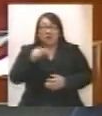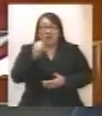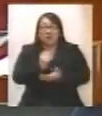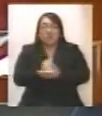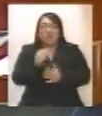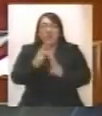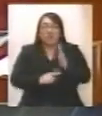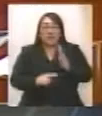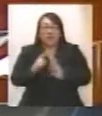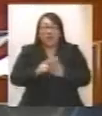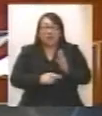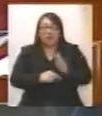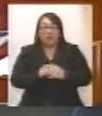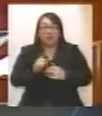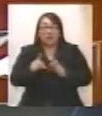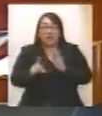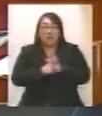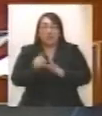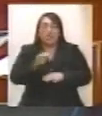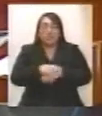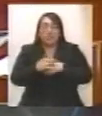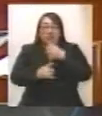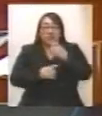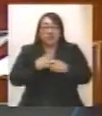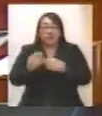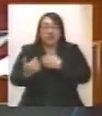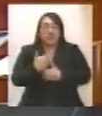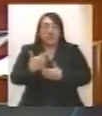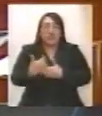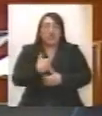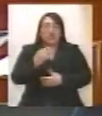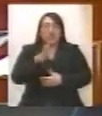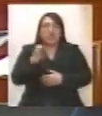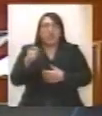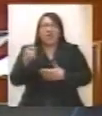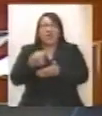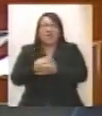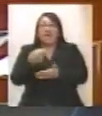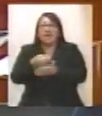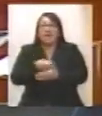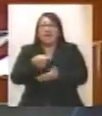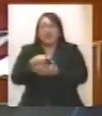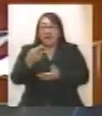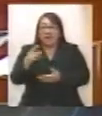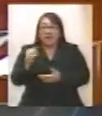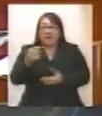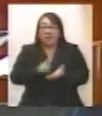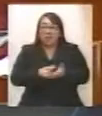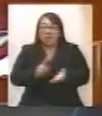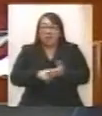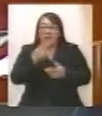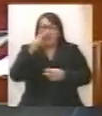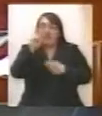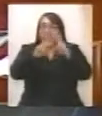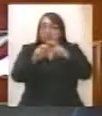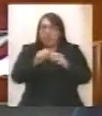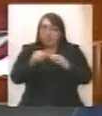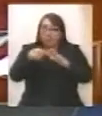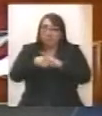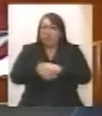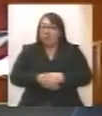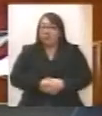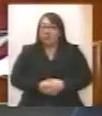del reglamento de la Ley sobre Declaración de Ingresos y de Bienes y Rentas, a fin de asegurar una evaluación